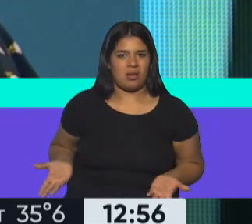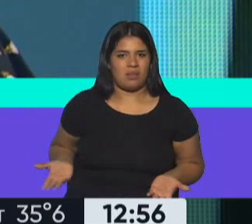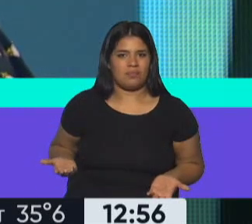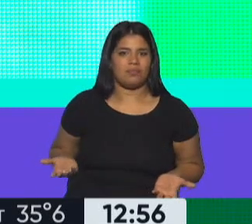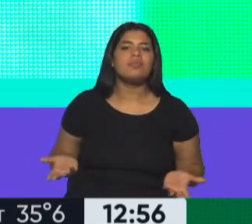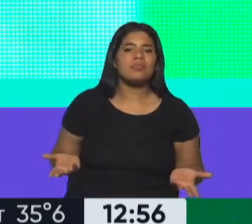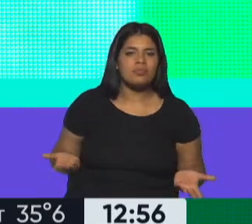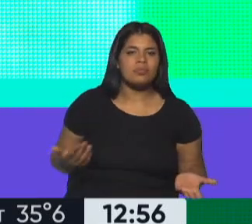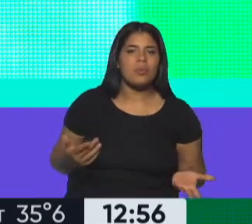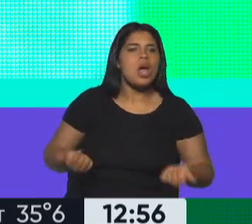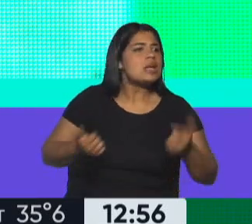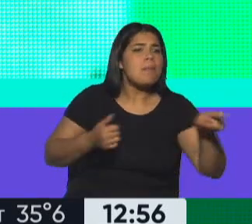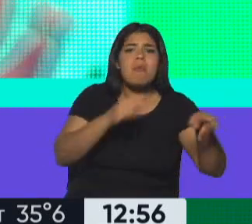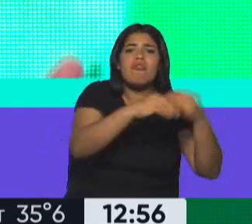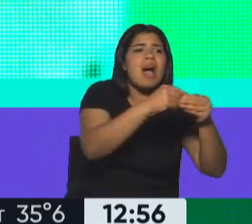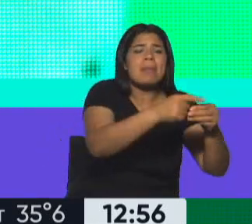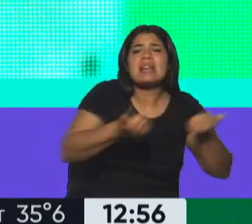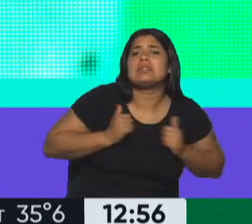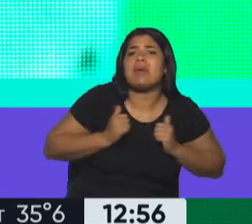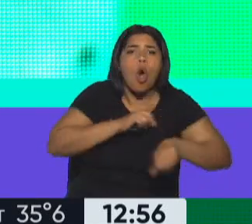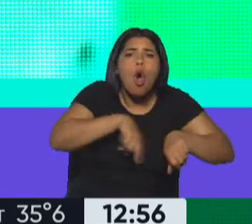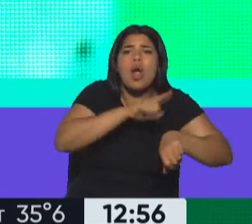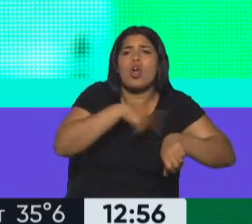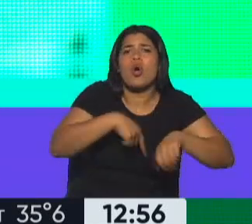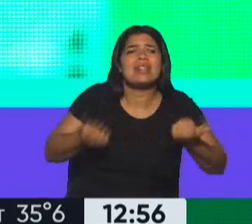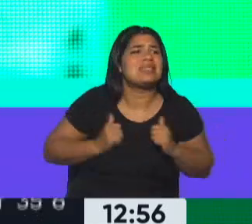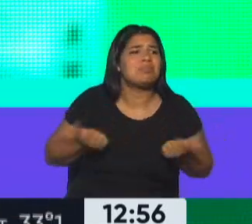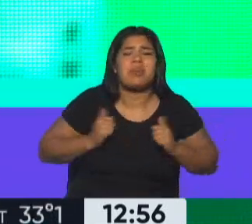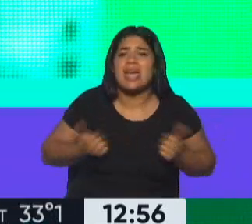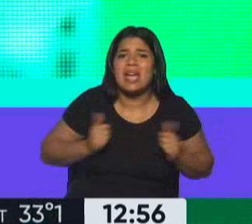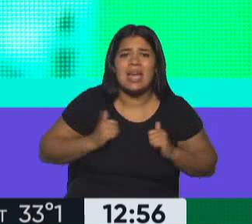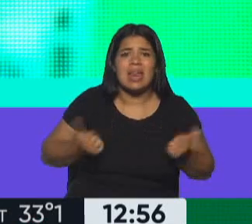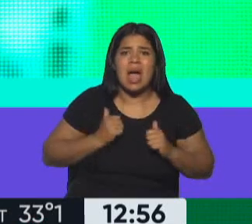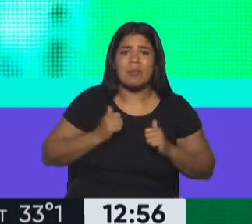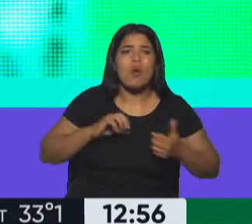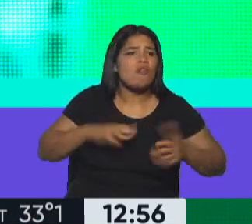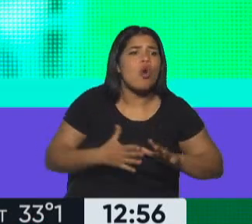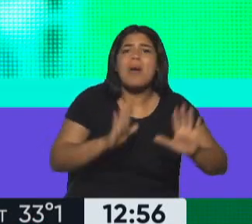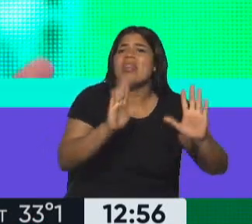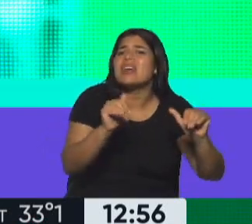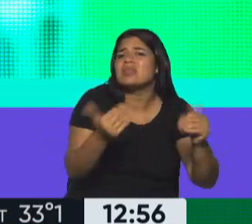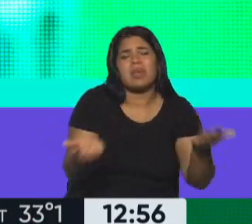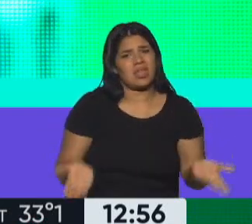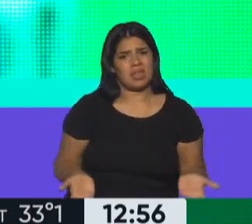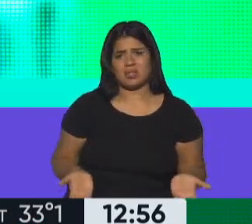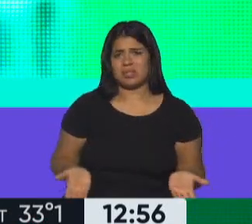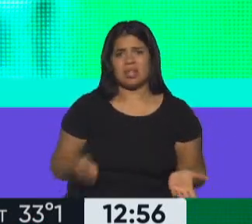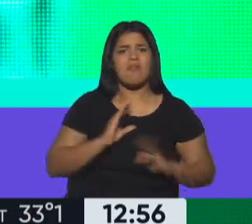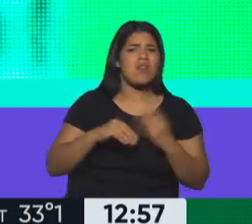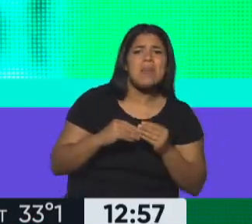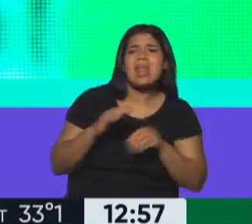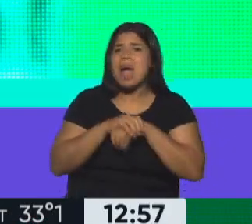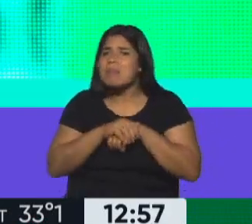los padres esperando ese cuerpo por lo menos para poder despedirse estaban ellos estaba la familia están los amigos